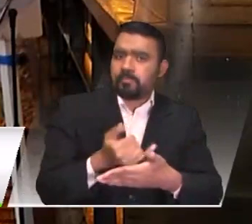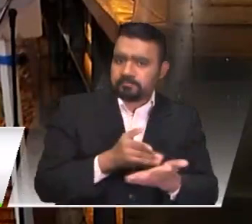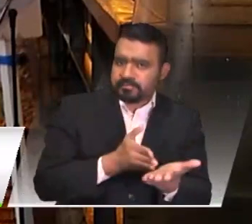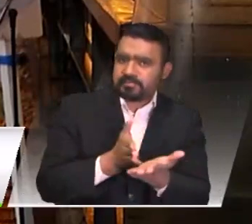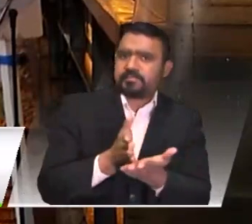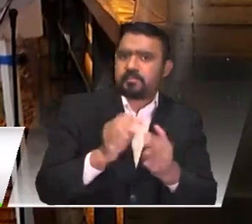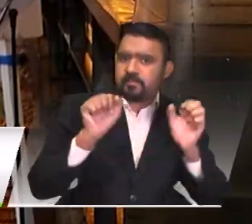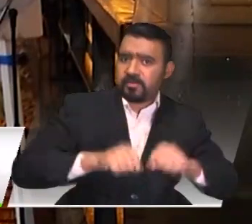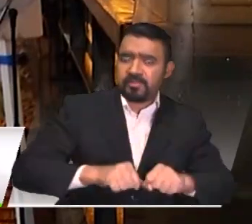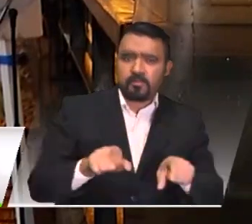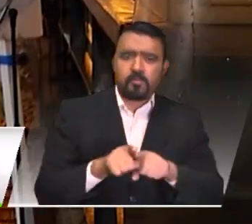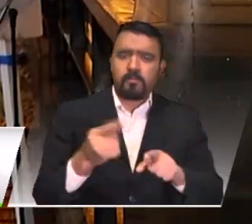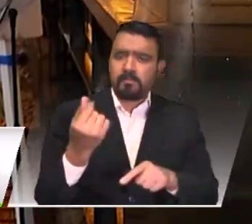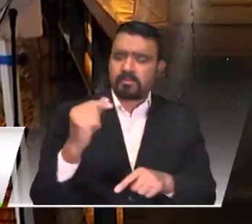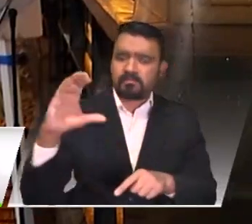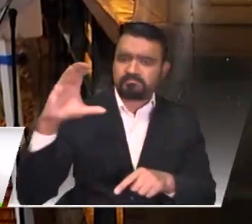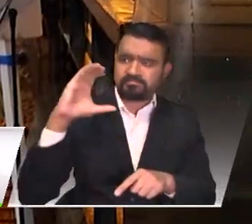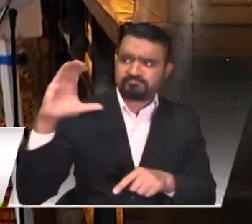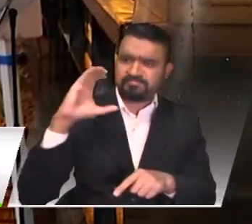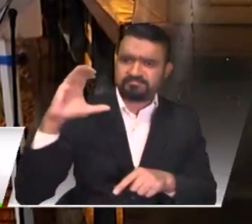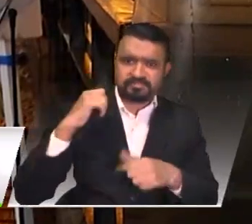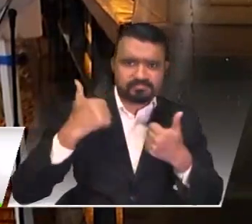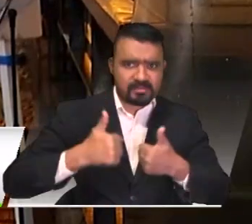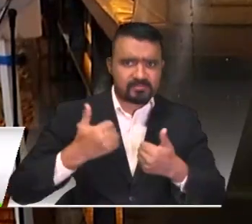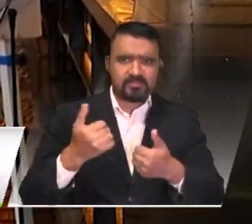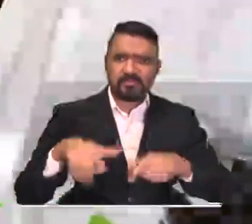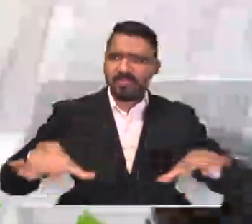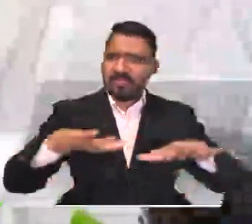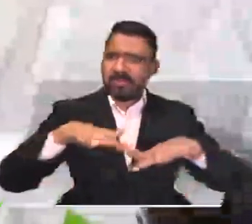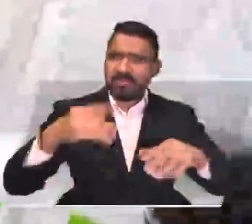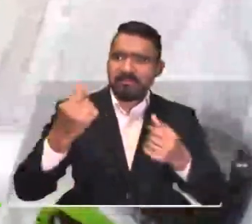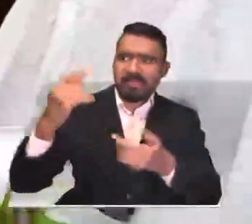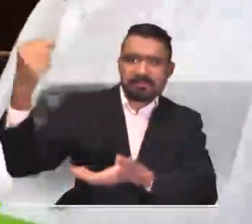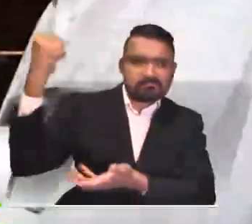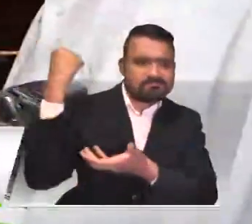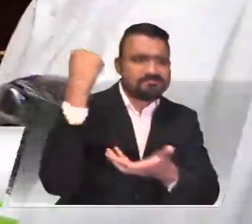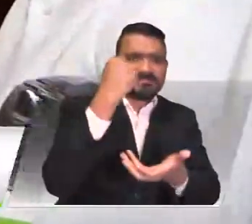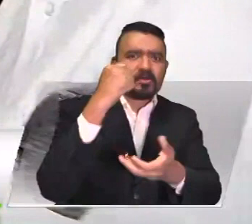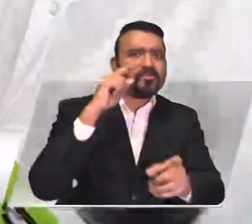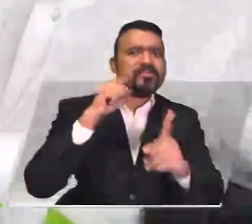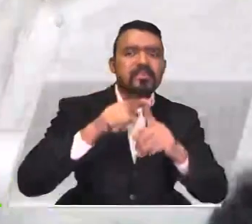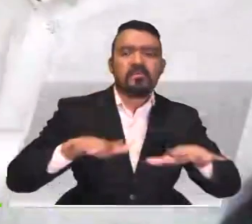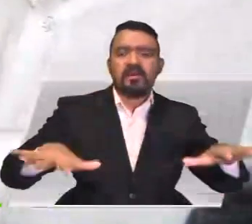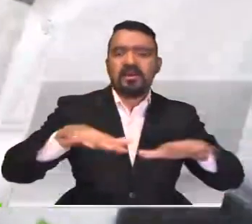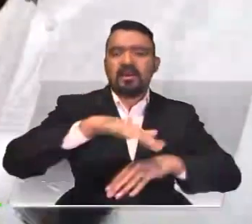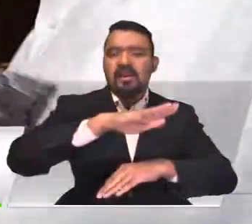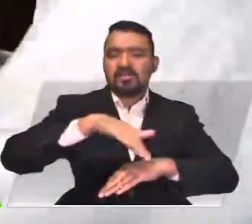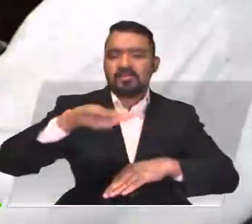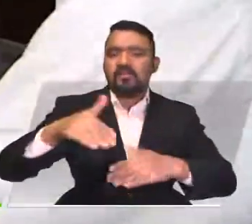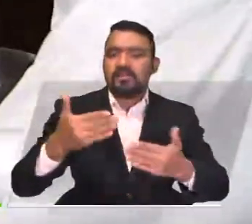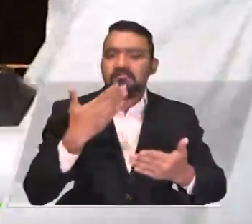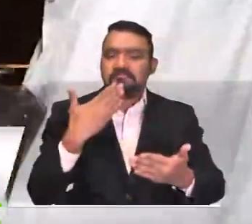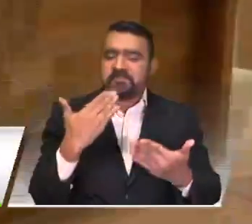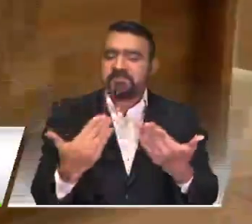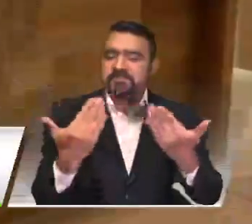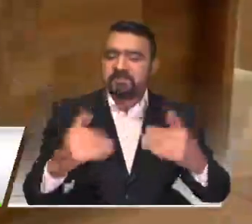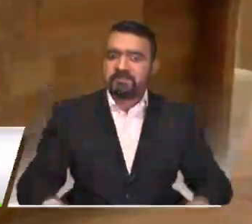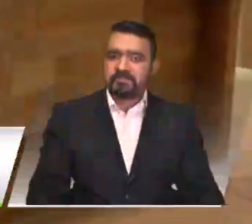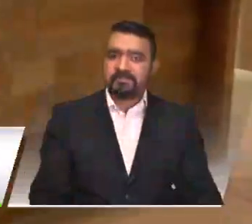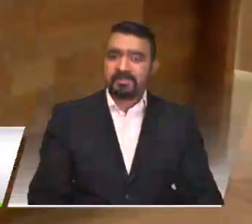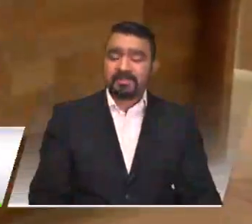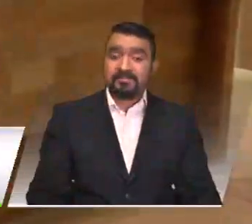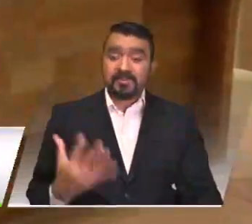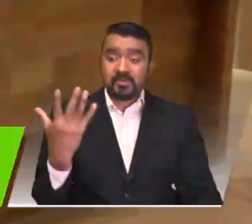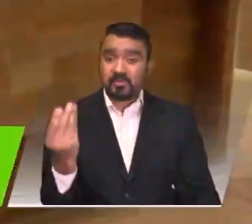Sus finanzas seguirían yendo 100% al departamento de Antioquia. Para otros expertos jurídicos consultados por Teleantioquia